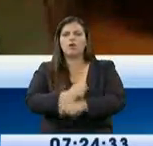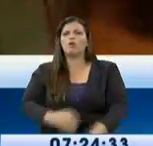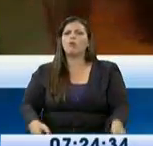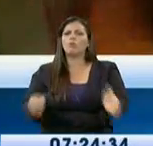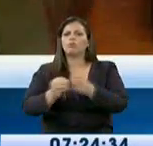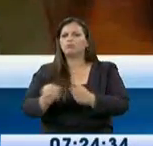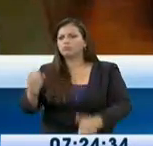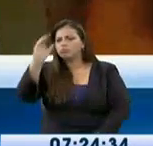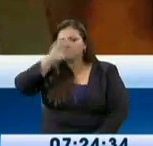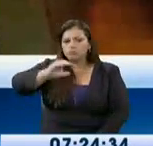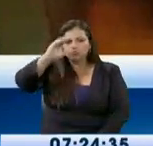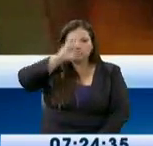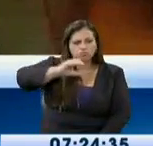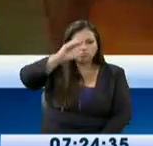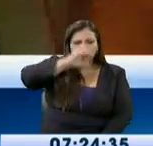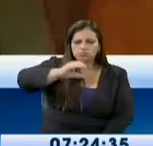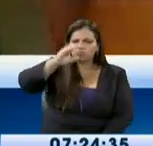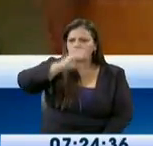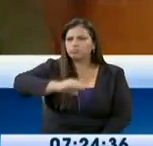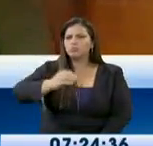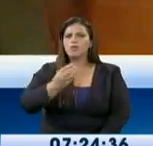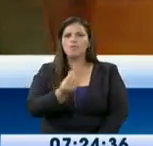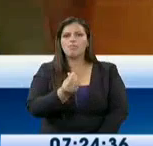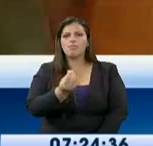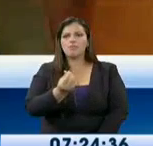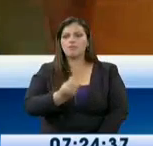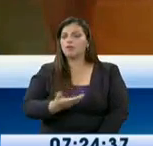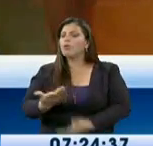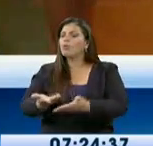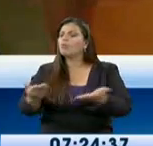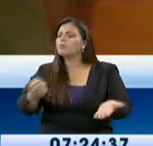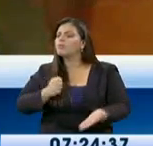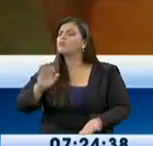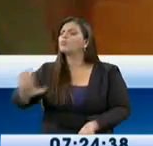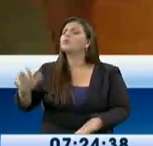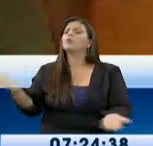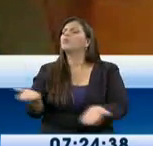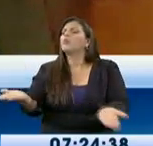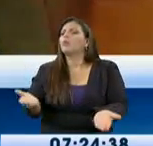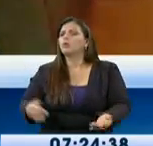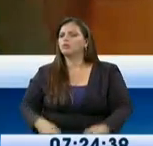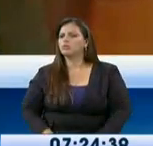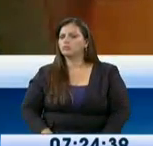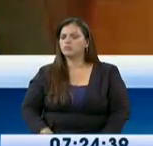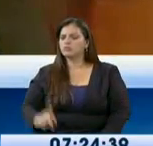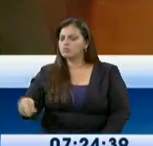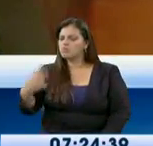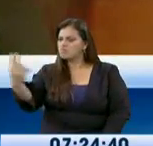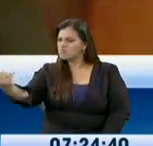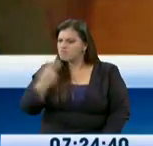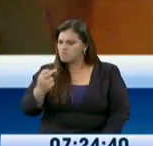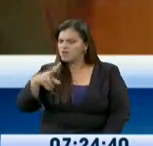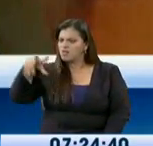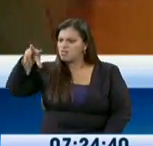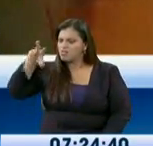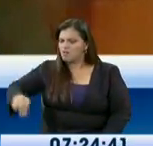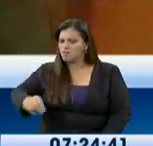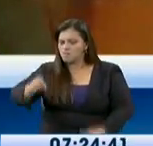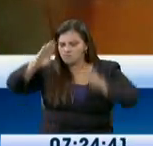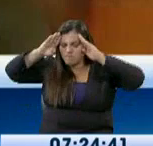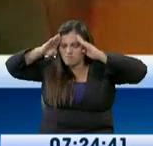sumando a su búsqueda las pertenencias de las dos mujeres. Nos decían que no nos movamos, que agachamos la mirada, nos comenzaban a